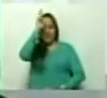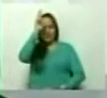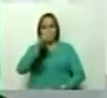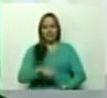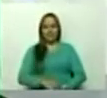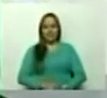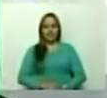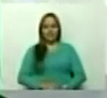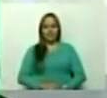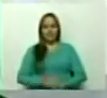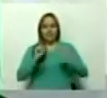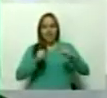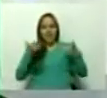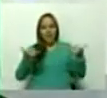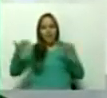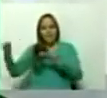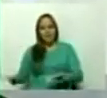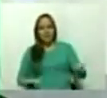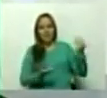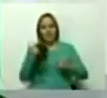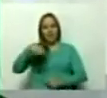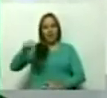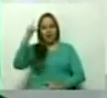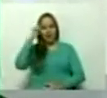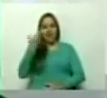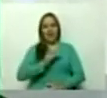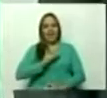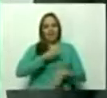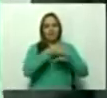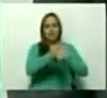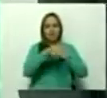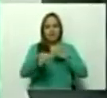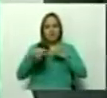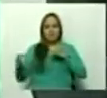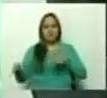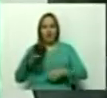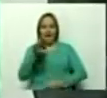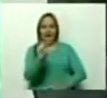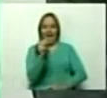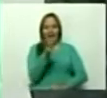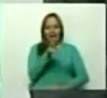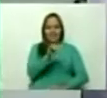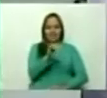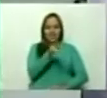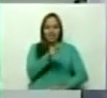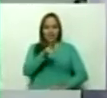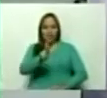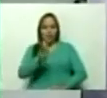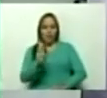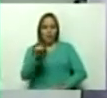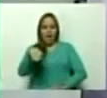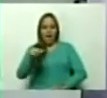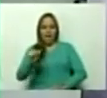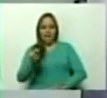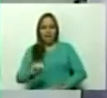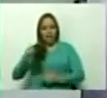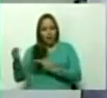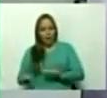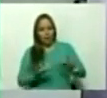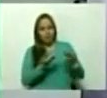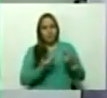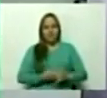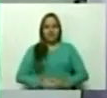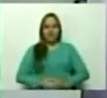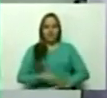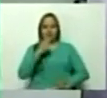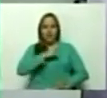Falcón. Bueno, y le damos la bienvenida el día de hoy al alcalde del municipio Carirubana, Abel Petit, nos acompaña por primera vez en este espacio. ¿Cómo está? Bienvenido, buenos días. Bueno,